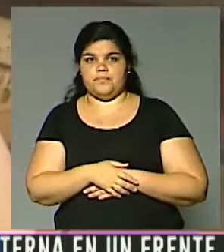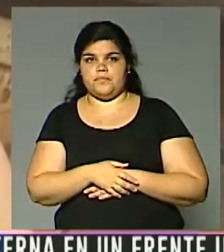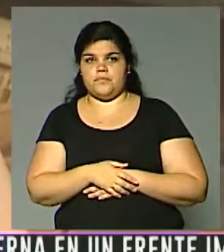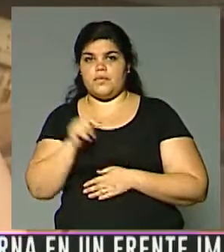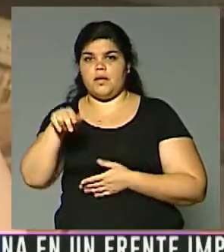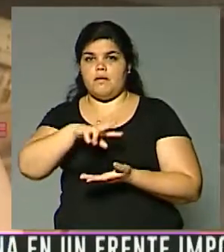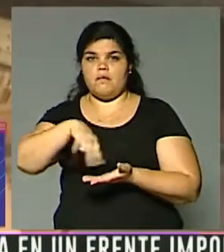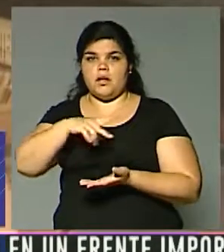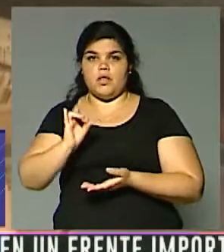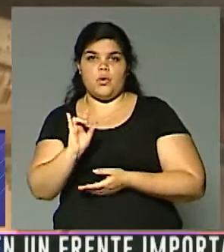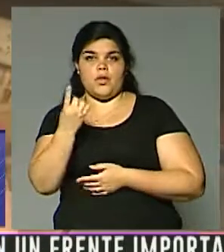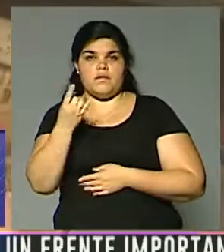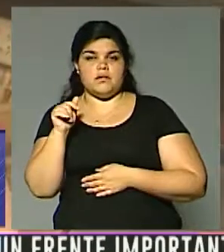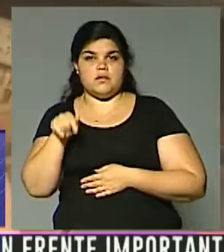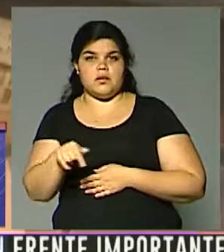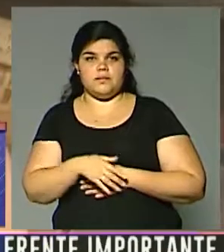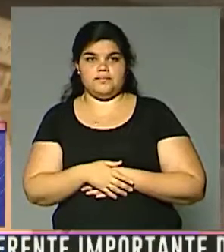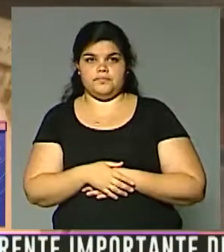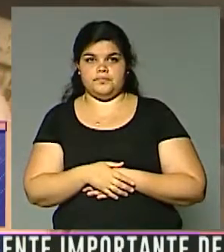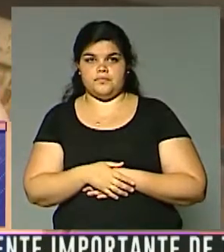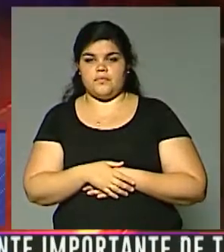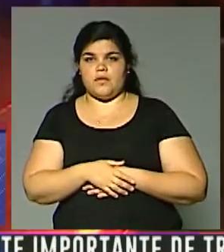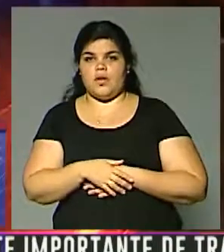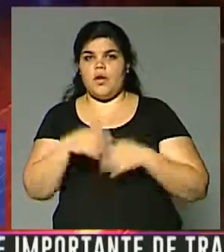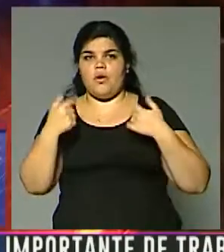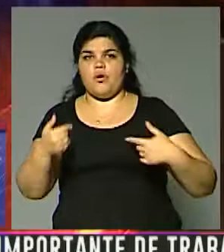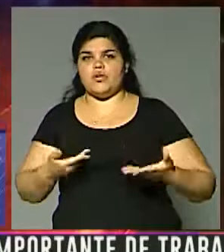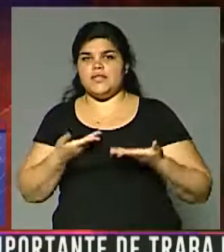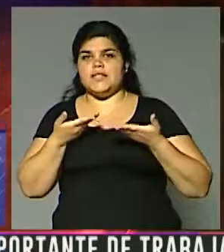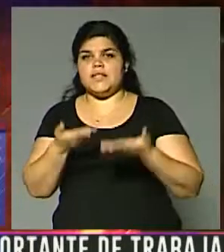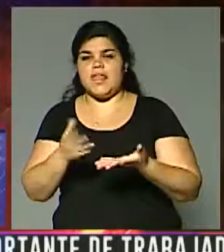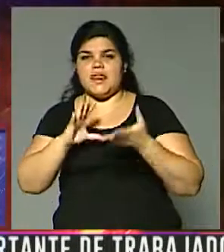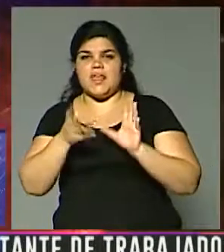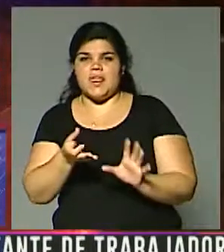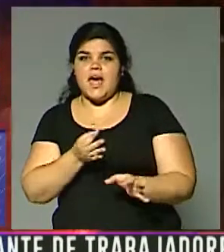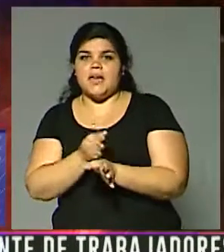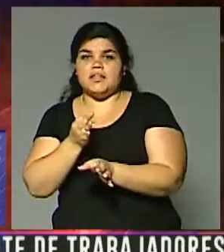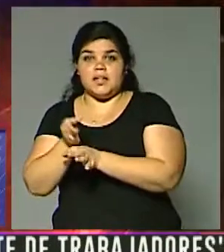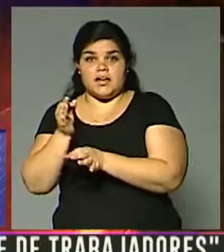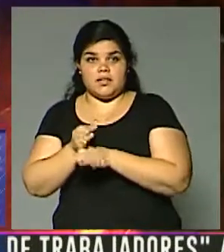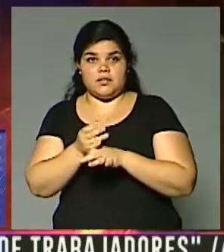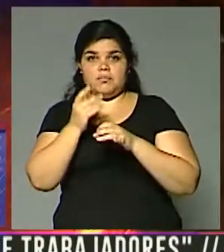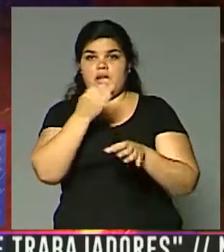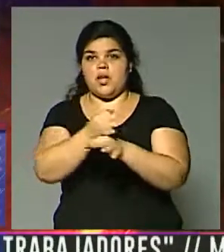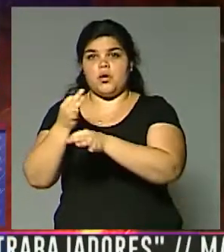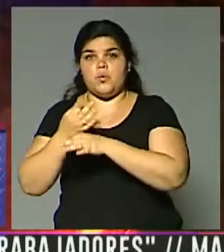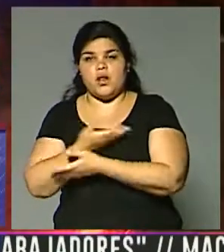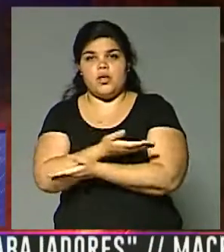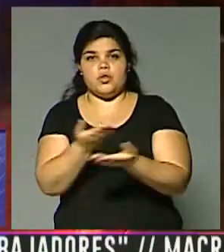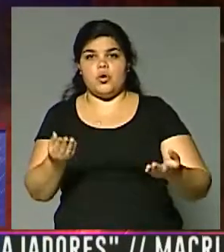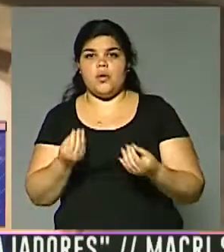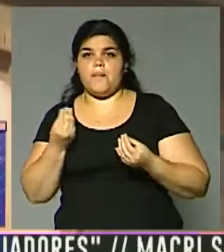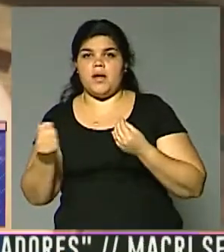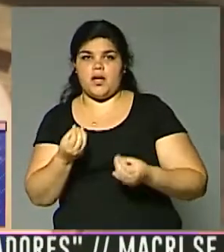la universidad realiza funciones didácticas para todos los colegios del medio para incentivar vocaciones y